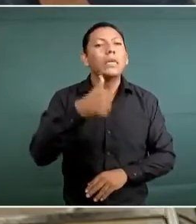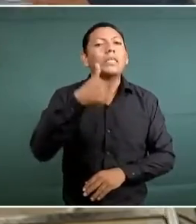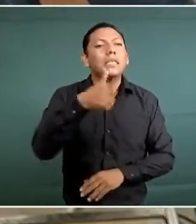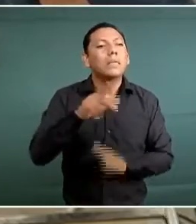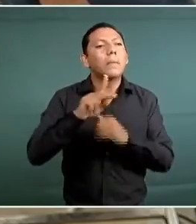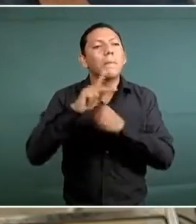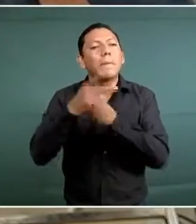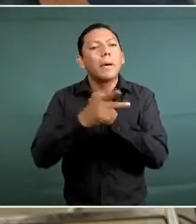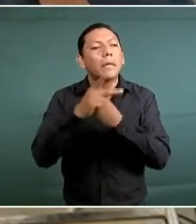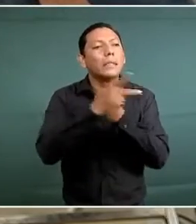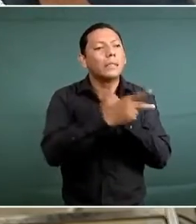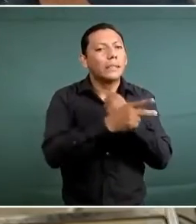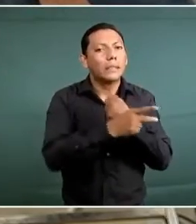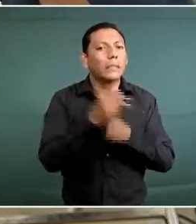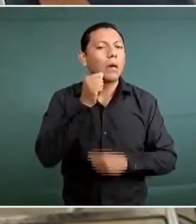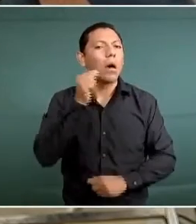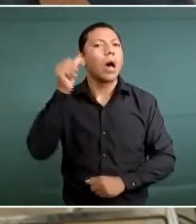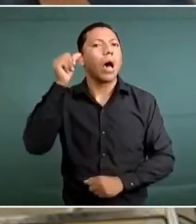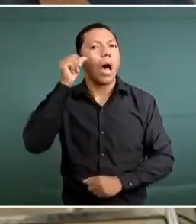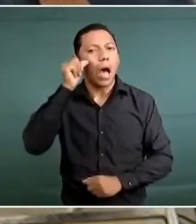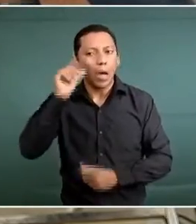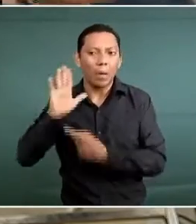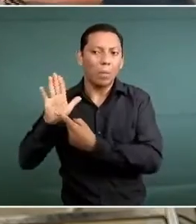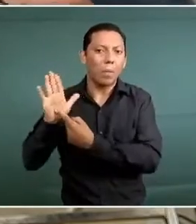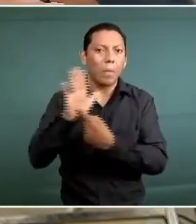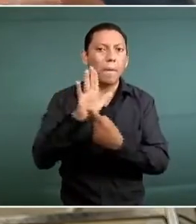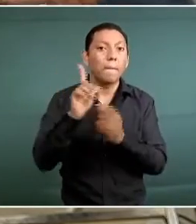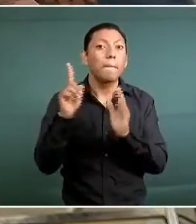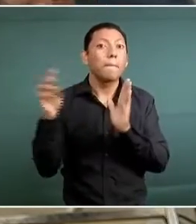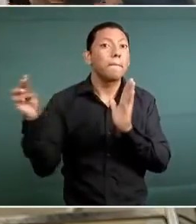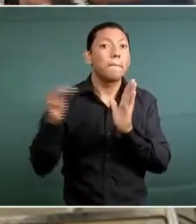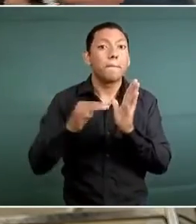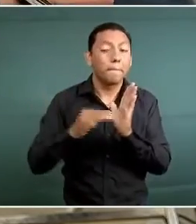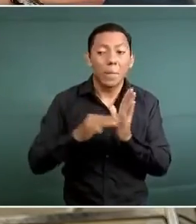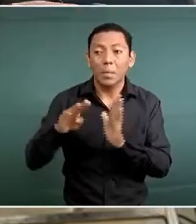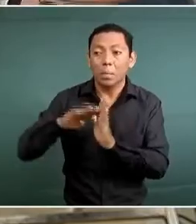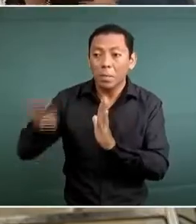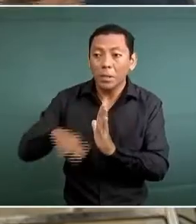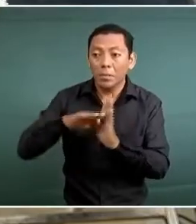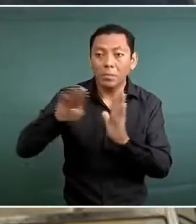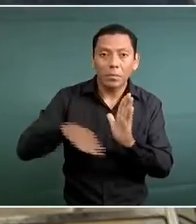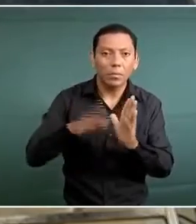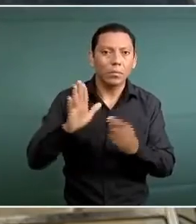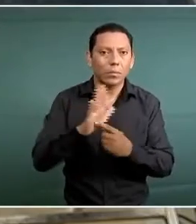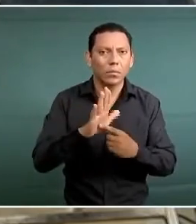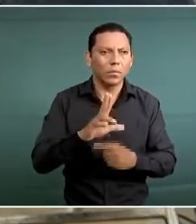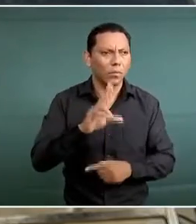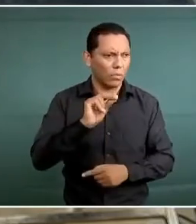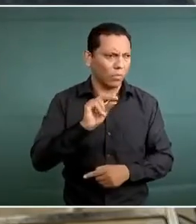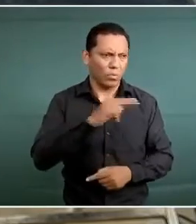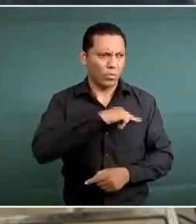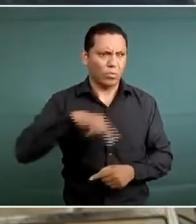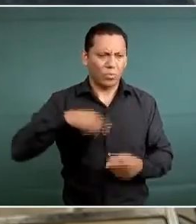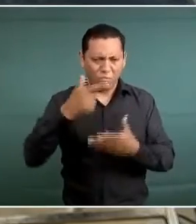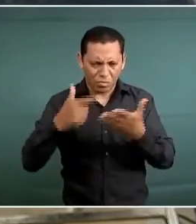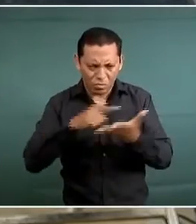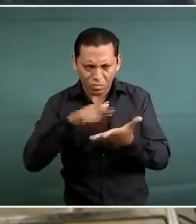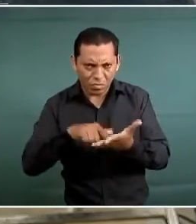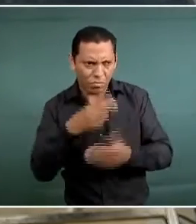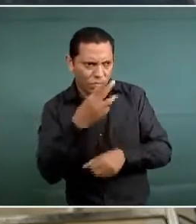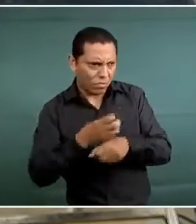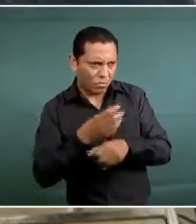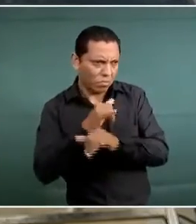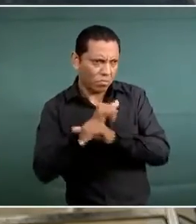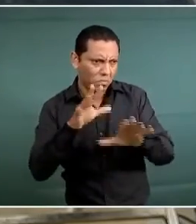que ayer reportaron más de mil muertes no es que estamos en tercer lugar es lo que no se publica eso